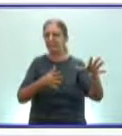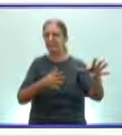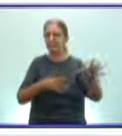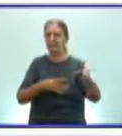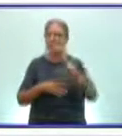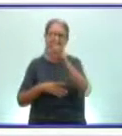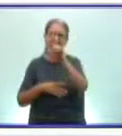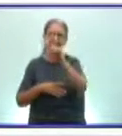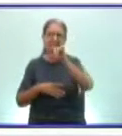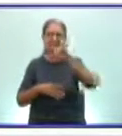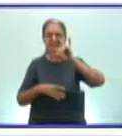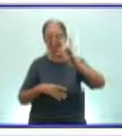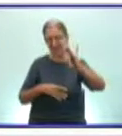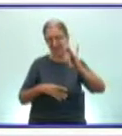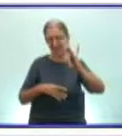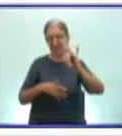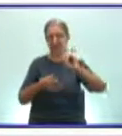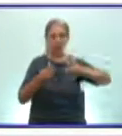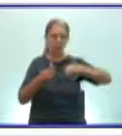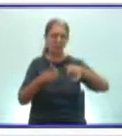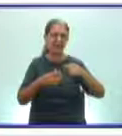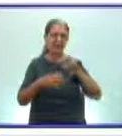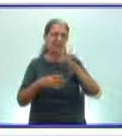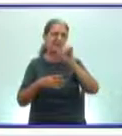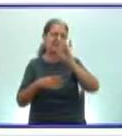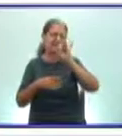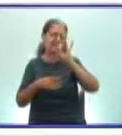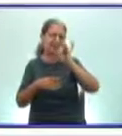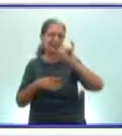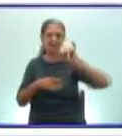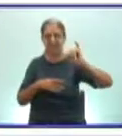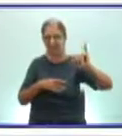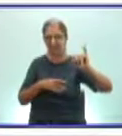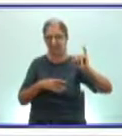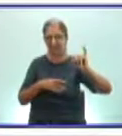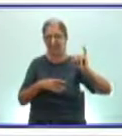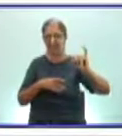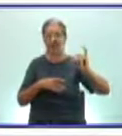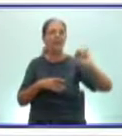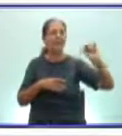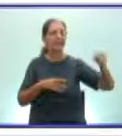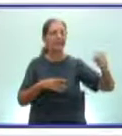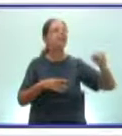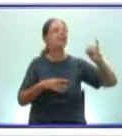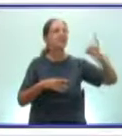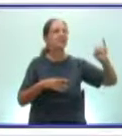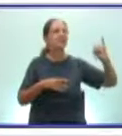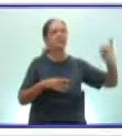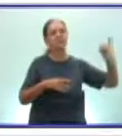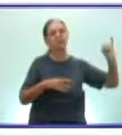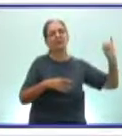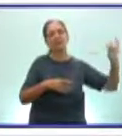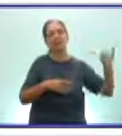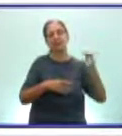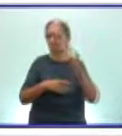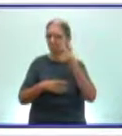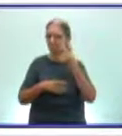17,76 periodo 6. Verifica si este fue el resultado que obtuviste.